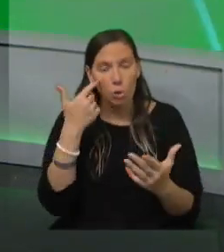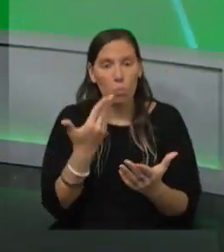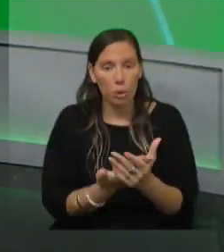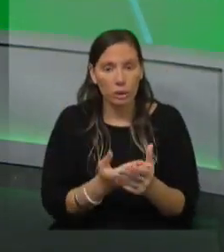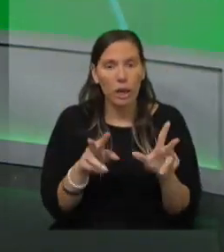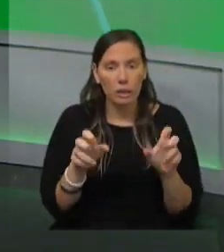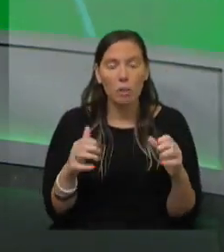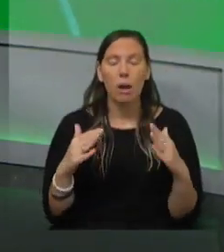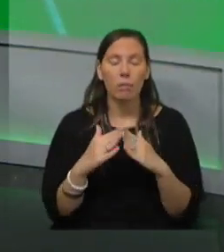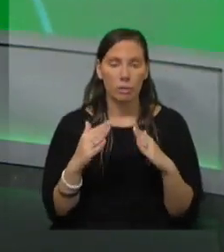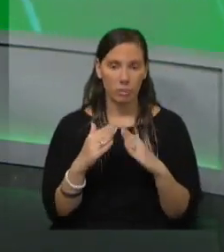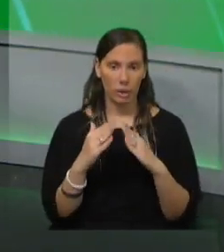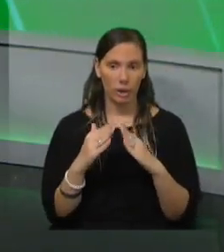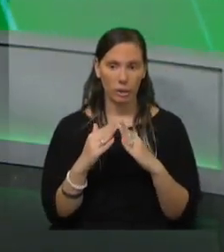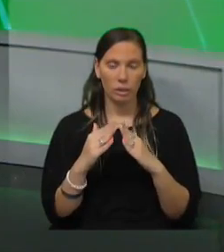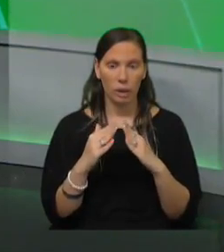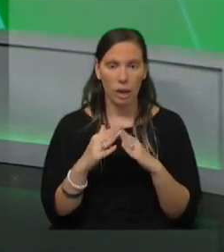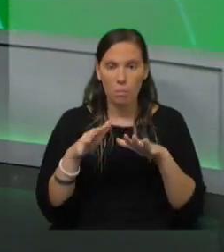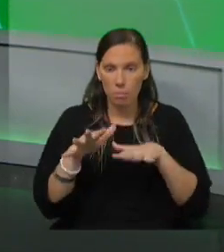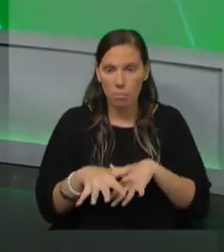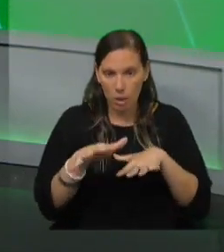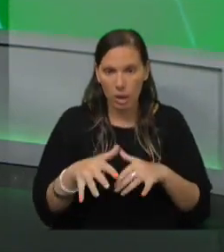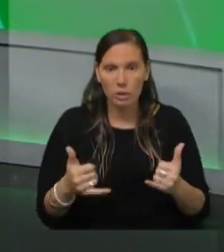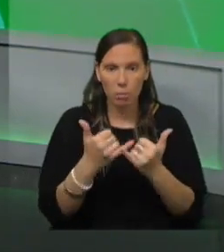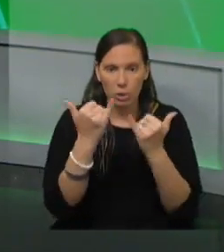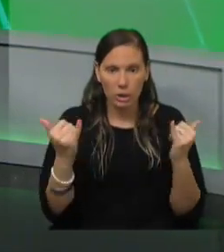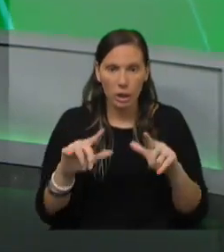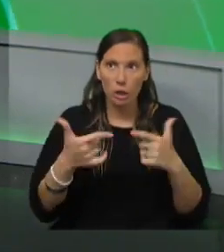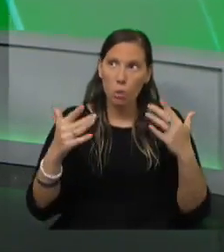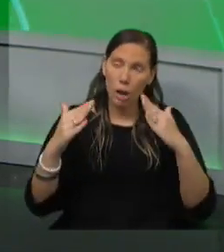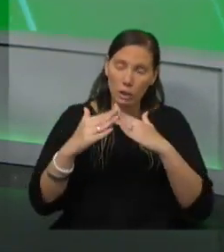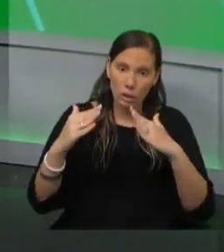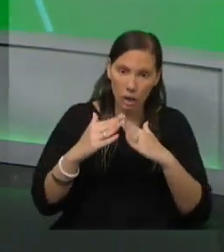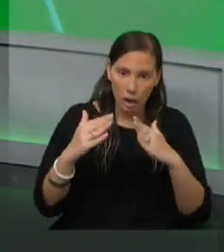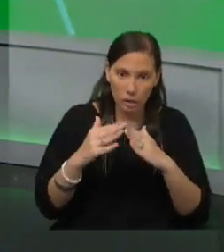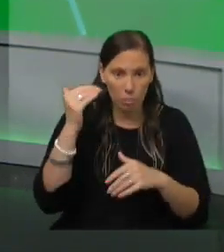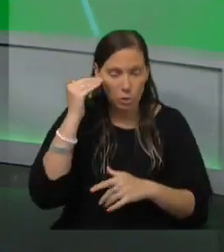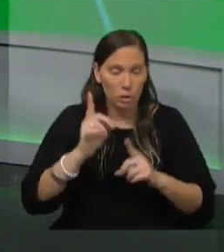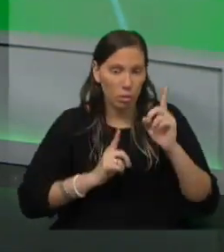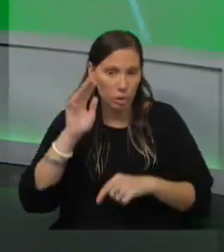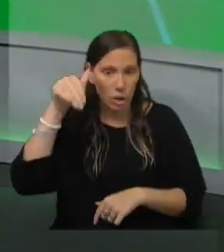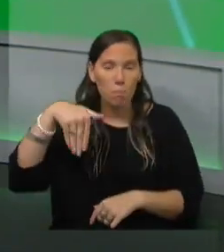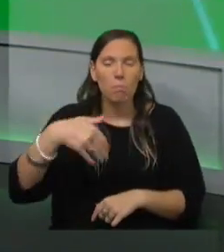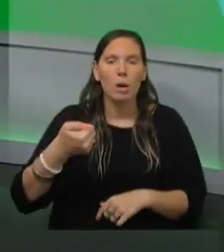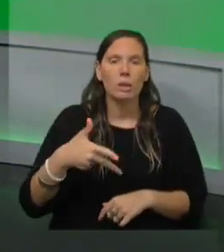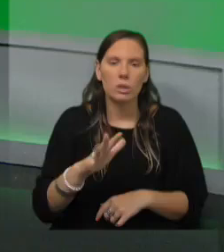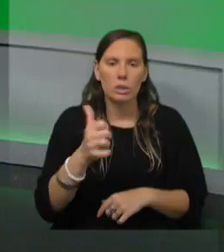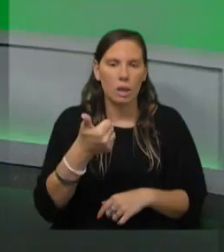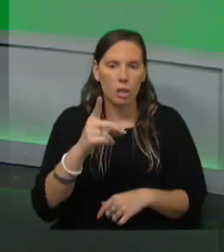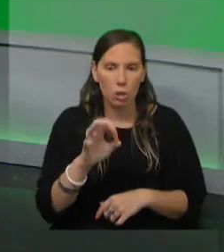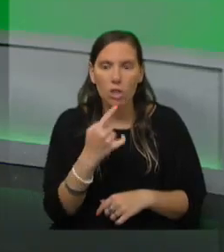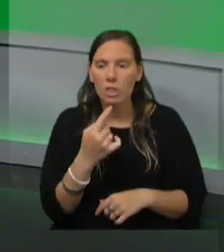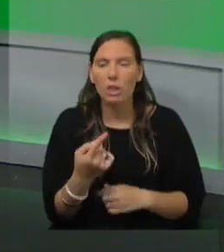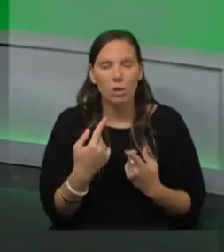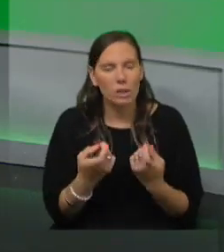referidas a vivienda en el marco de la marcha por el día de los intecho el docente de la Universidad de la República Gustavo Machado dijo que es necesario